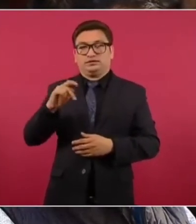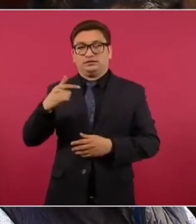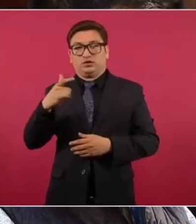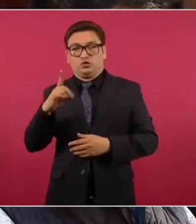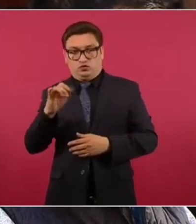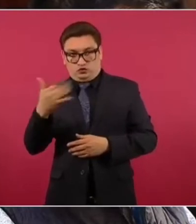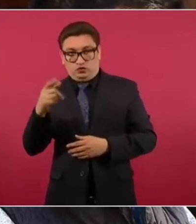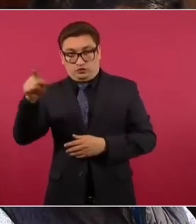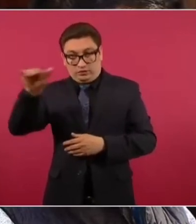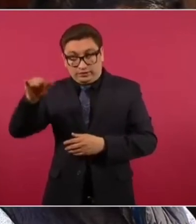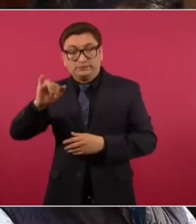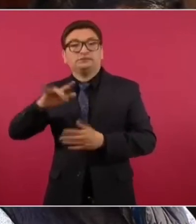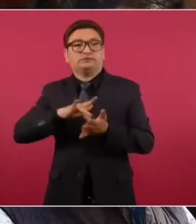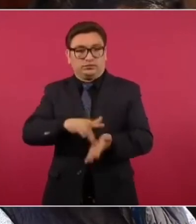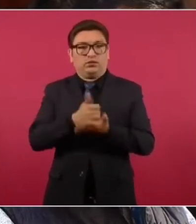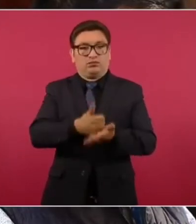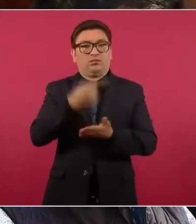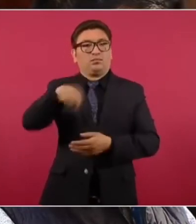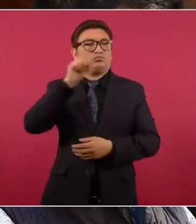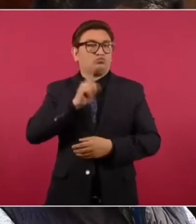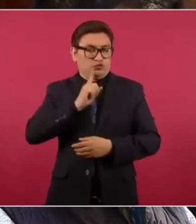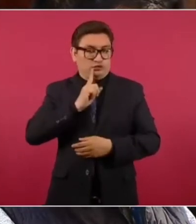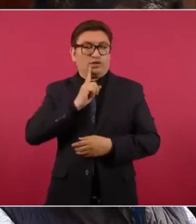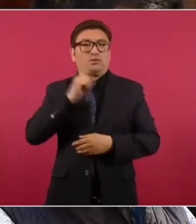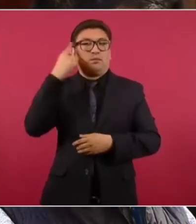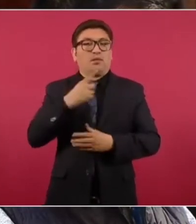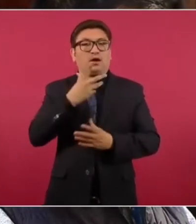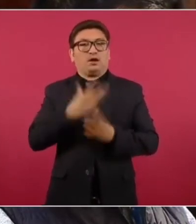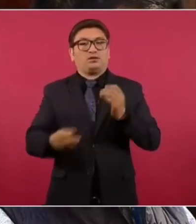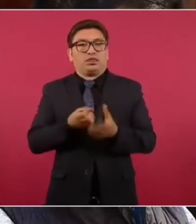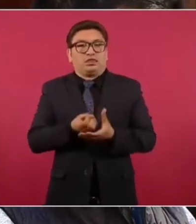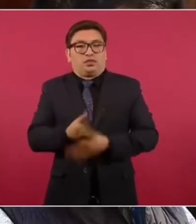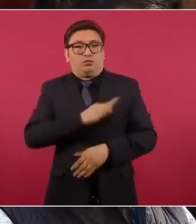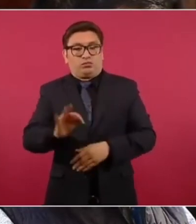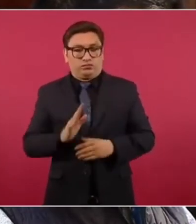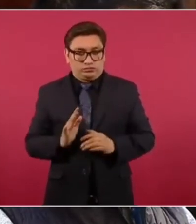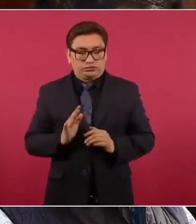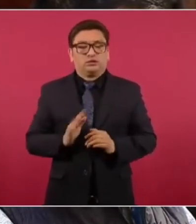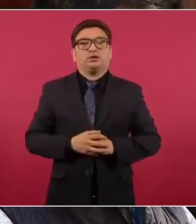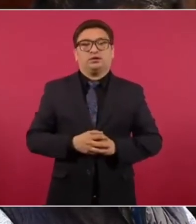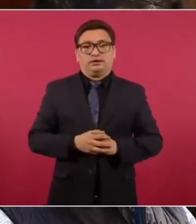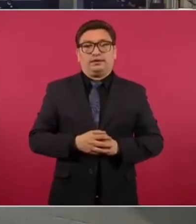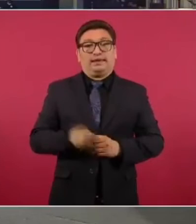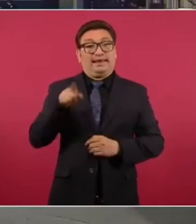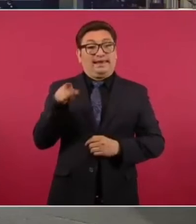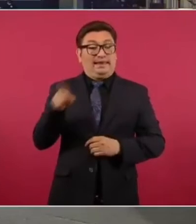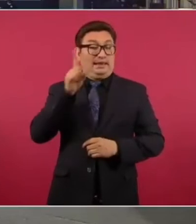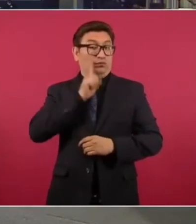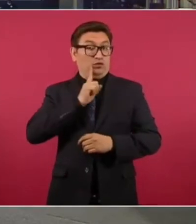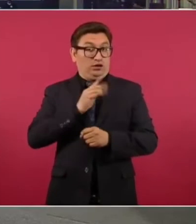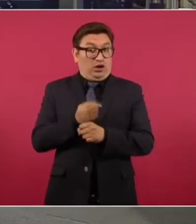apoyo en el sentido de poder ayudarla a salir de ese lugar. Ella se